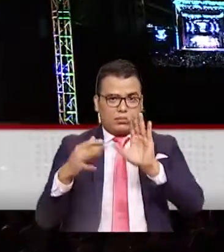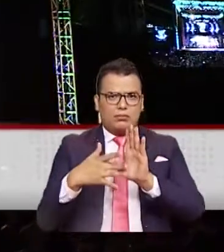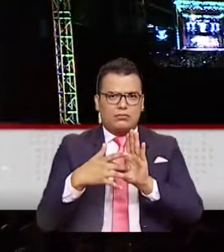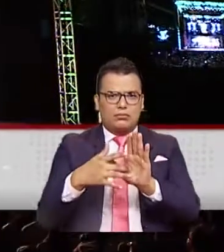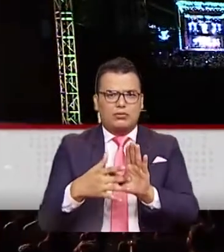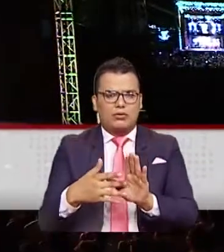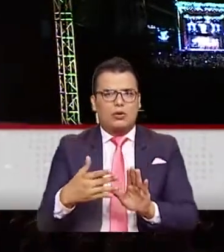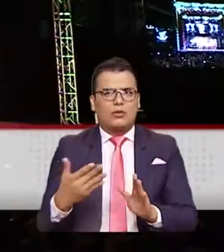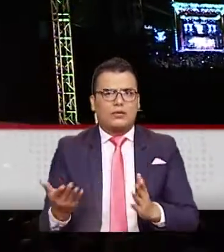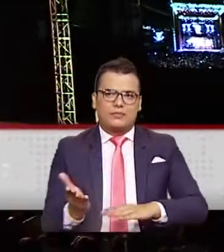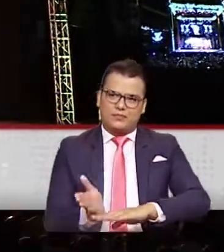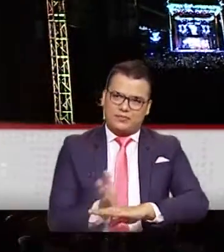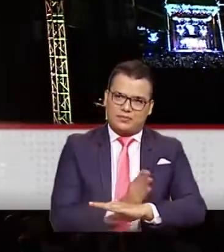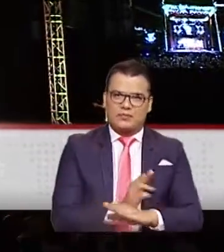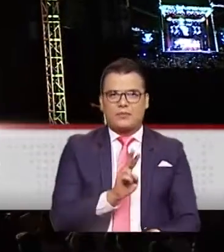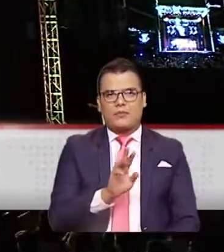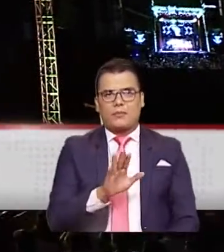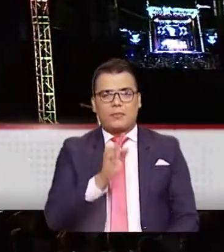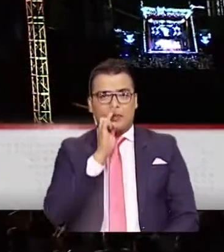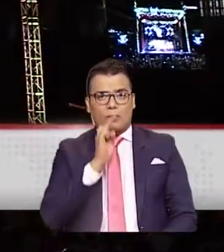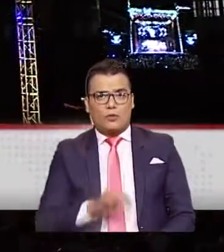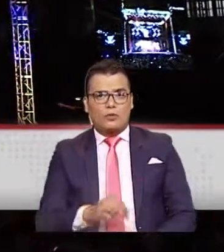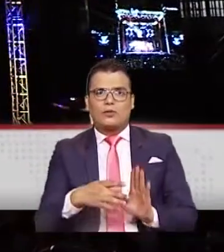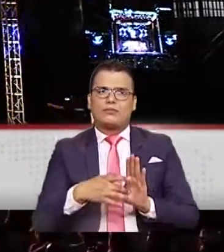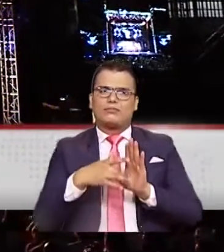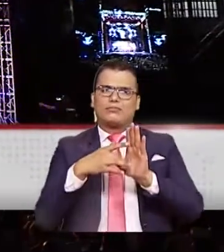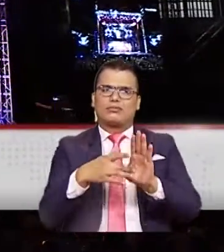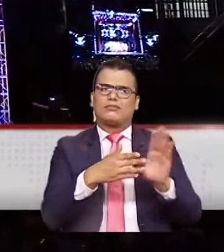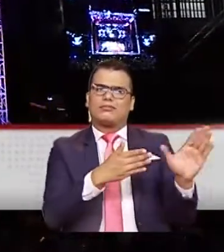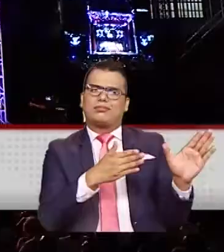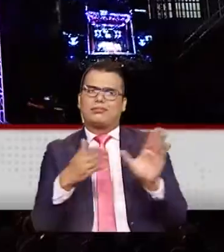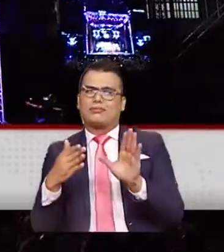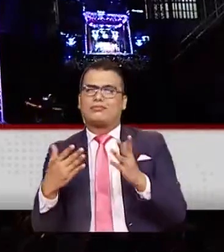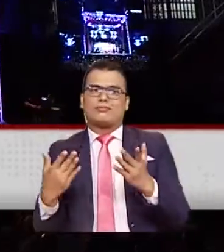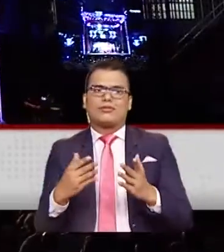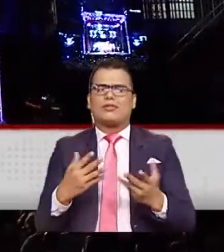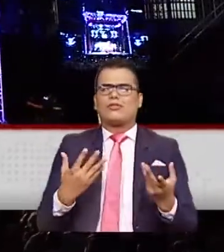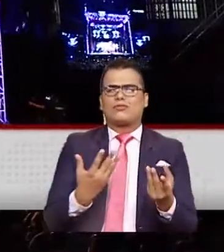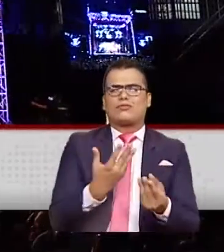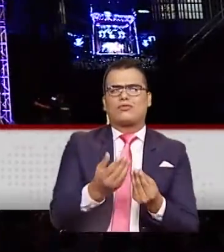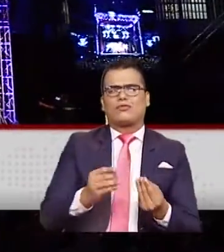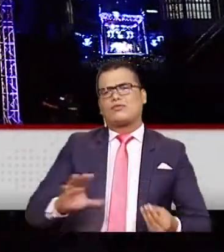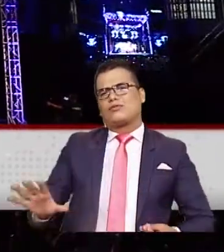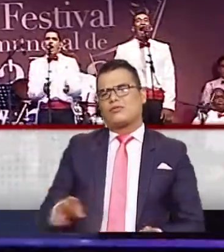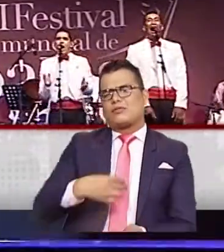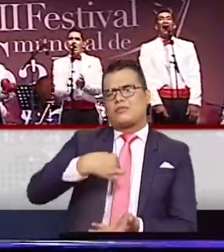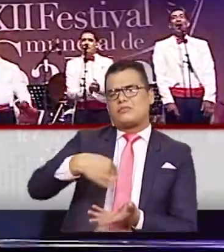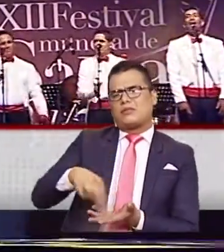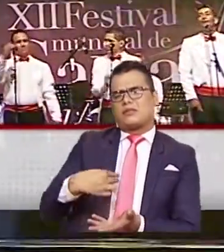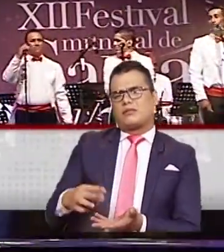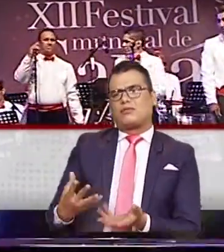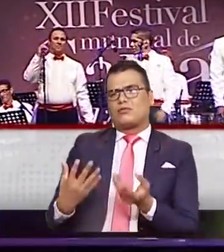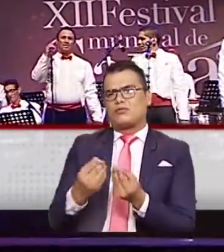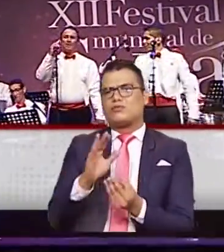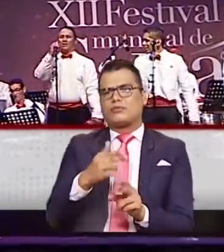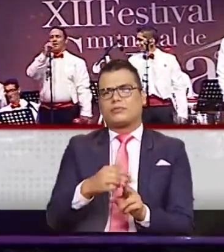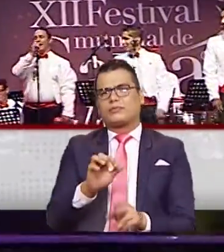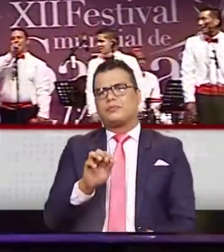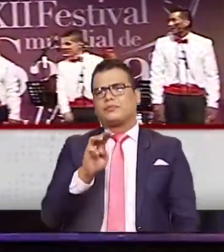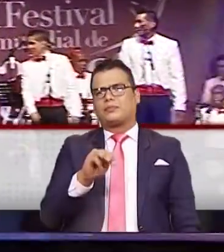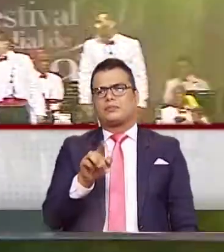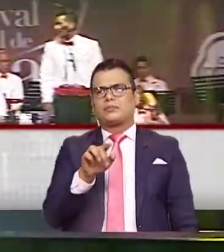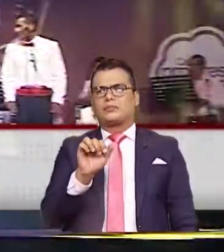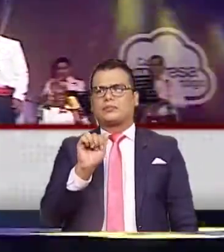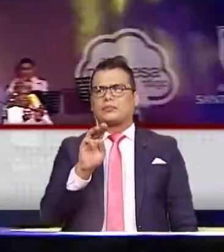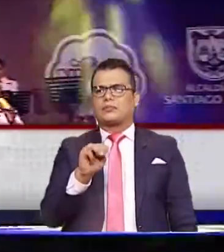25 de julio en el cumpleaños de cali las orquestas con los bailarines que le llamamos categoría ensamble vamos a hacer un preview